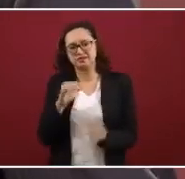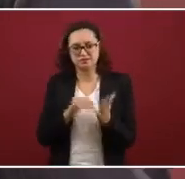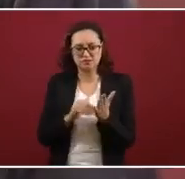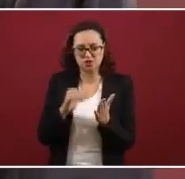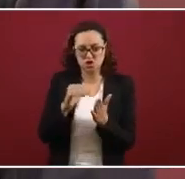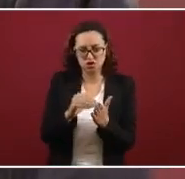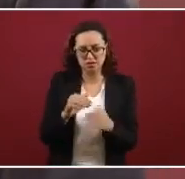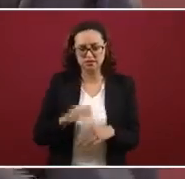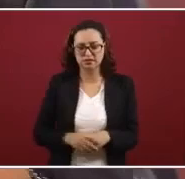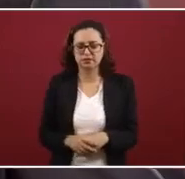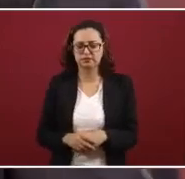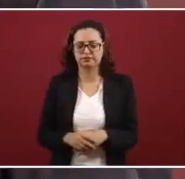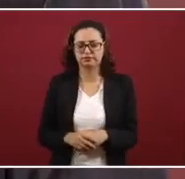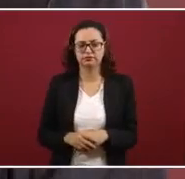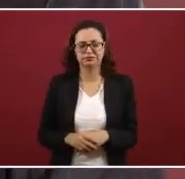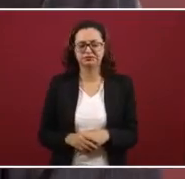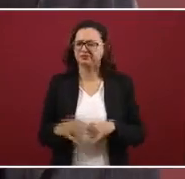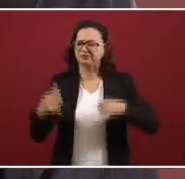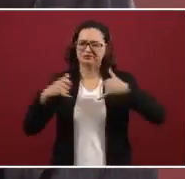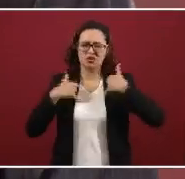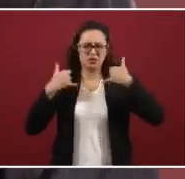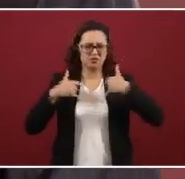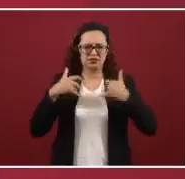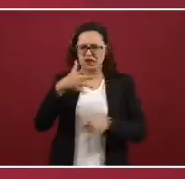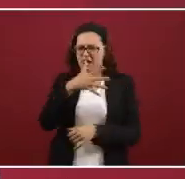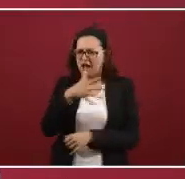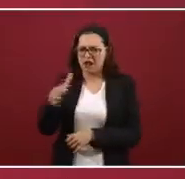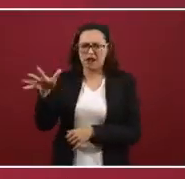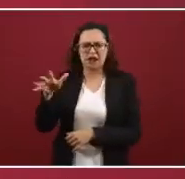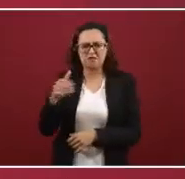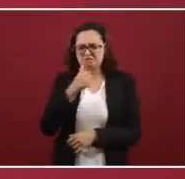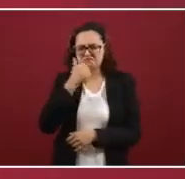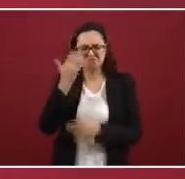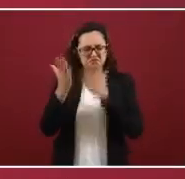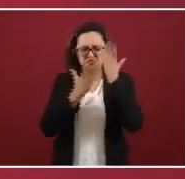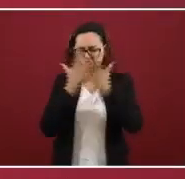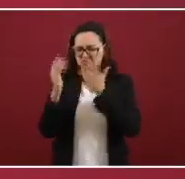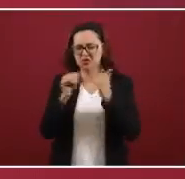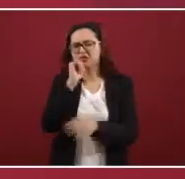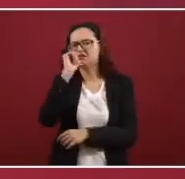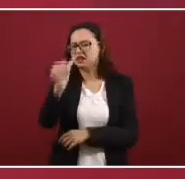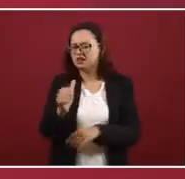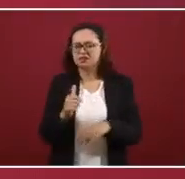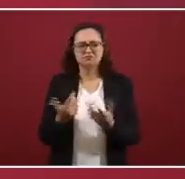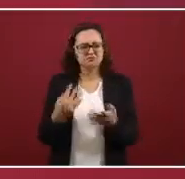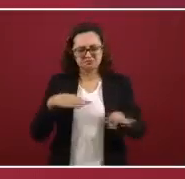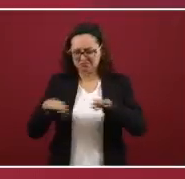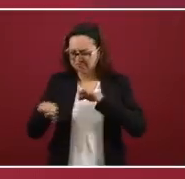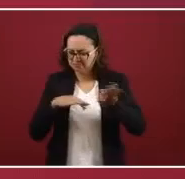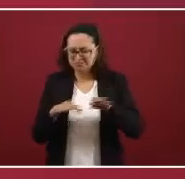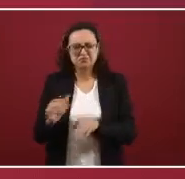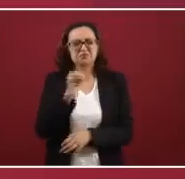Apoyar a jóvenes que no tienen estudio o que no tienen empleo.